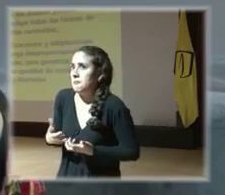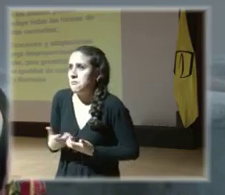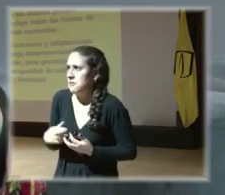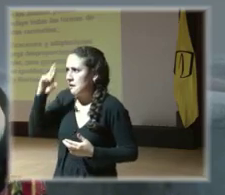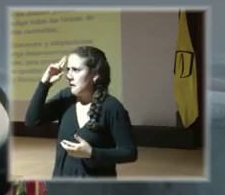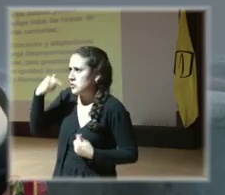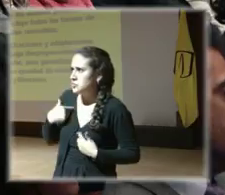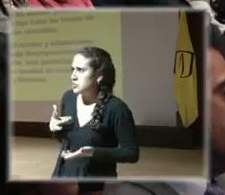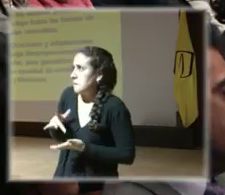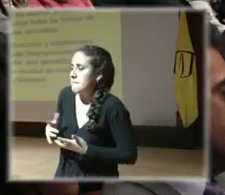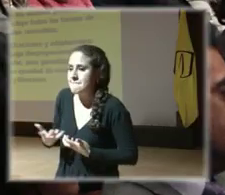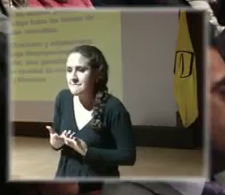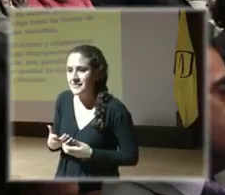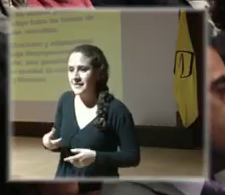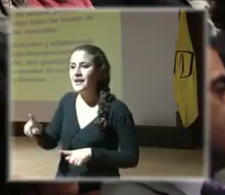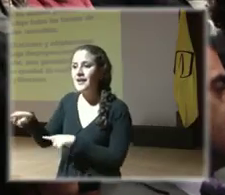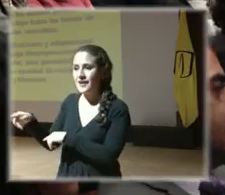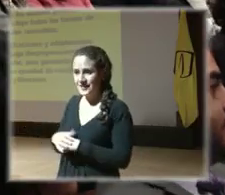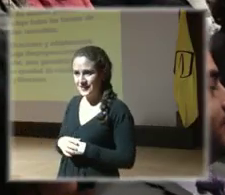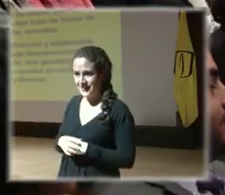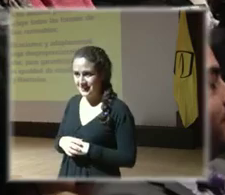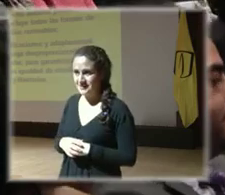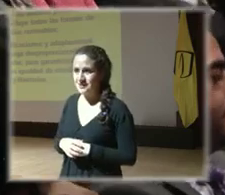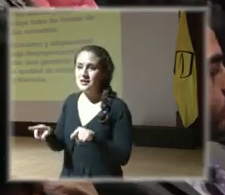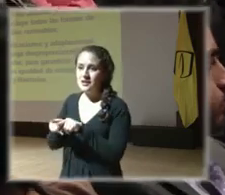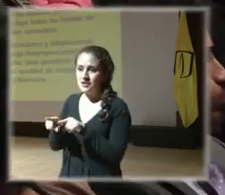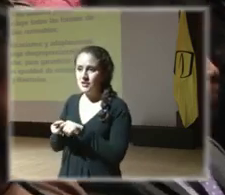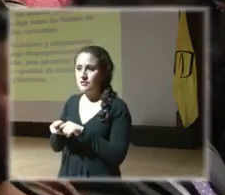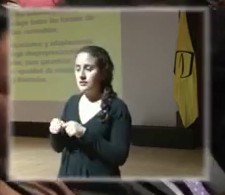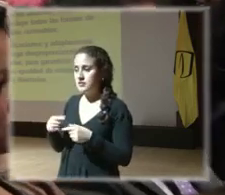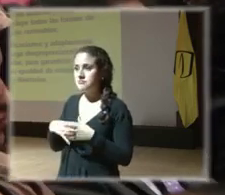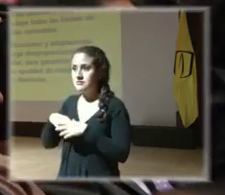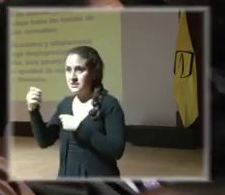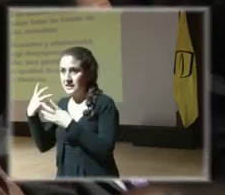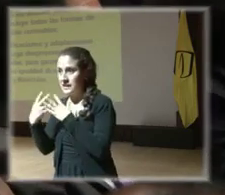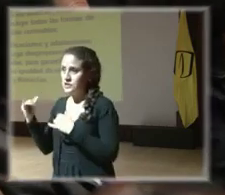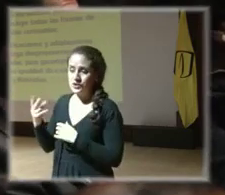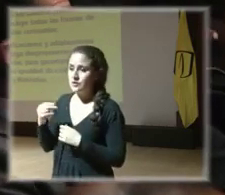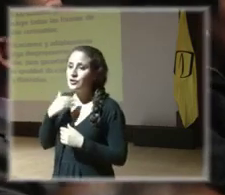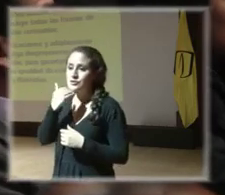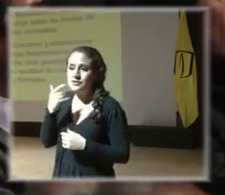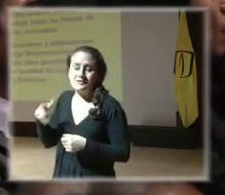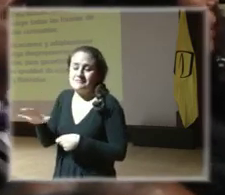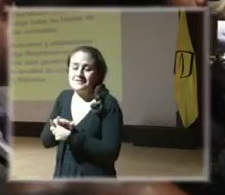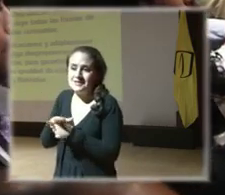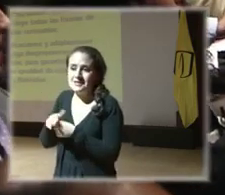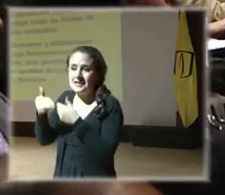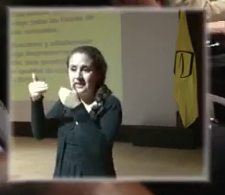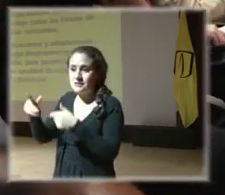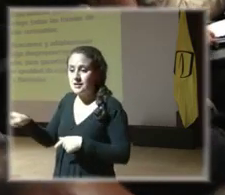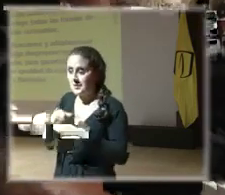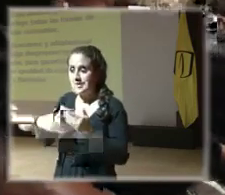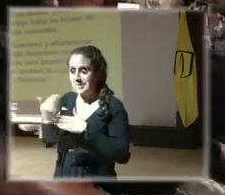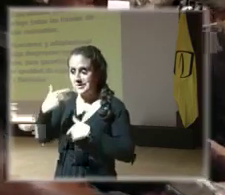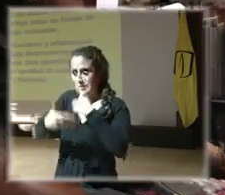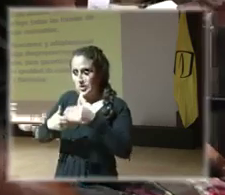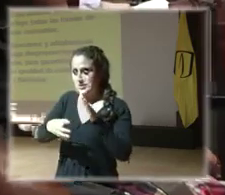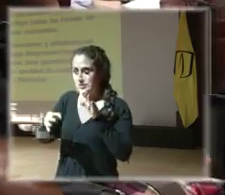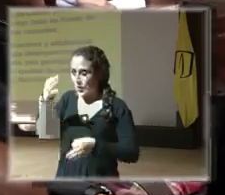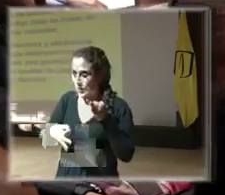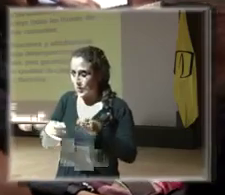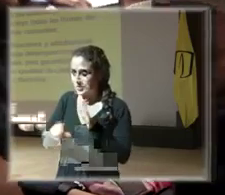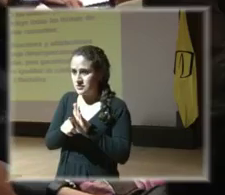de si puede o no, si lo van a sacar de la cárcel o no, sino que en el caso de personas con discapacidad que entran a procesos penales, tampoco